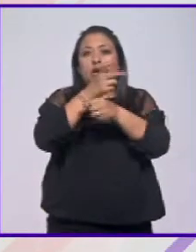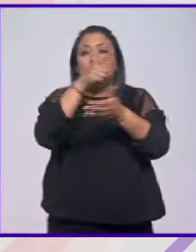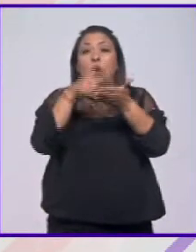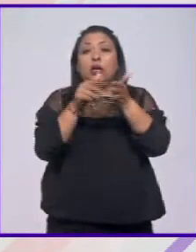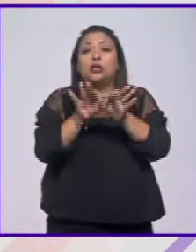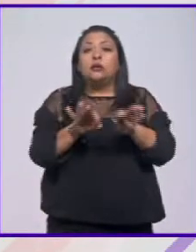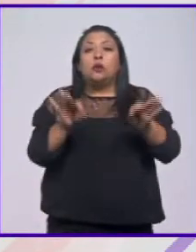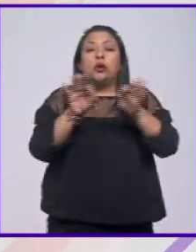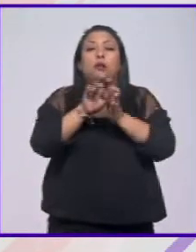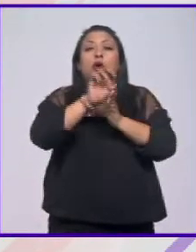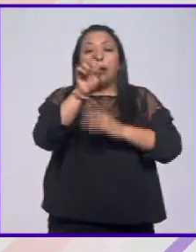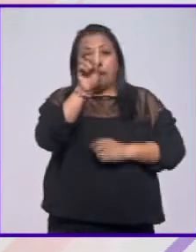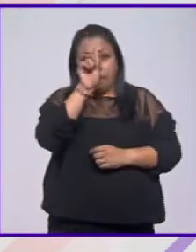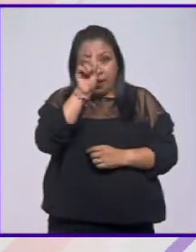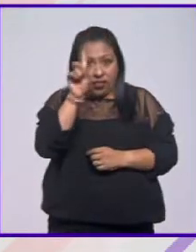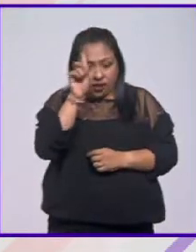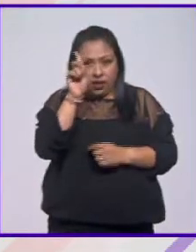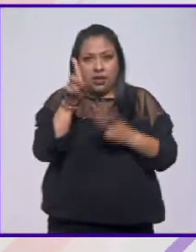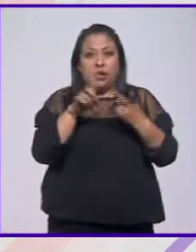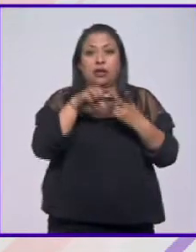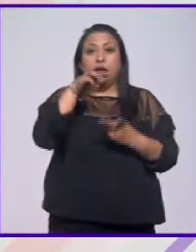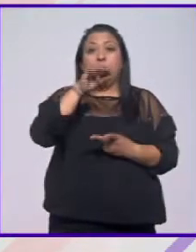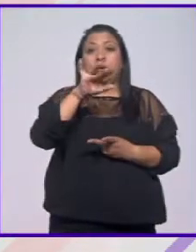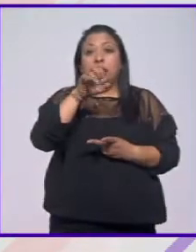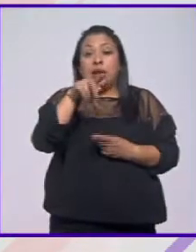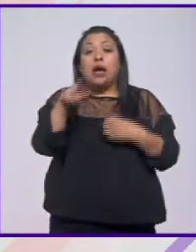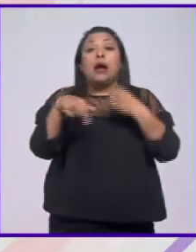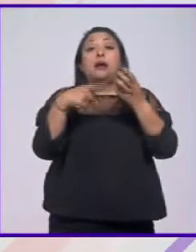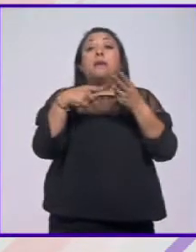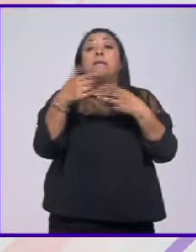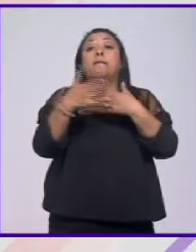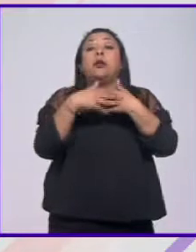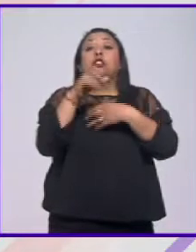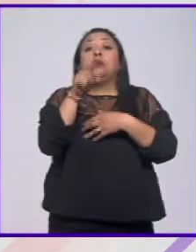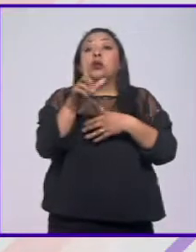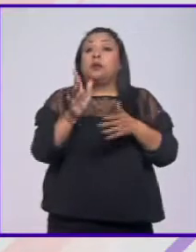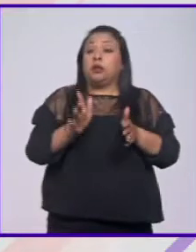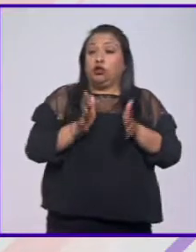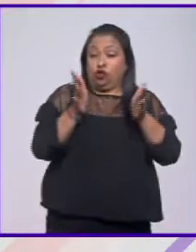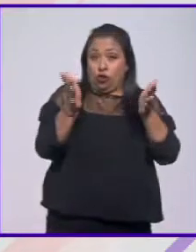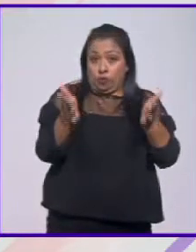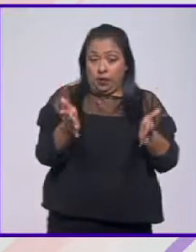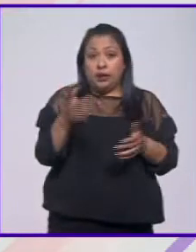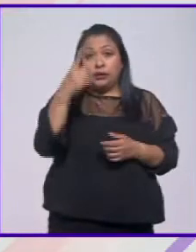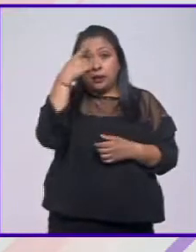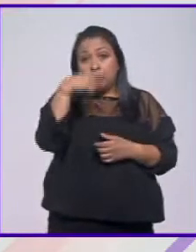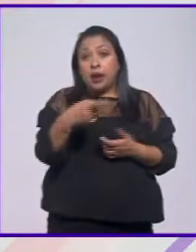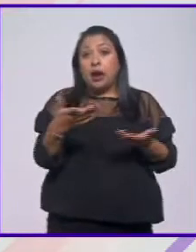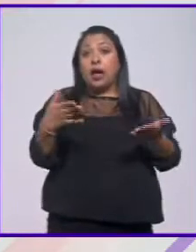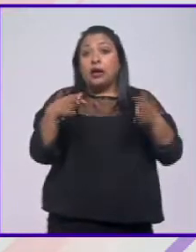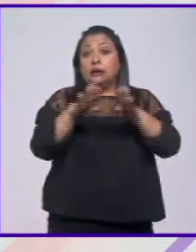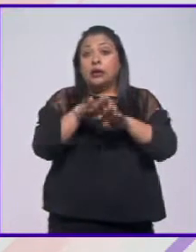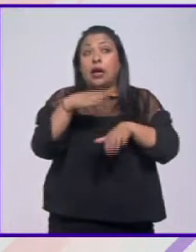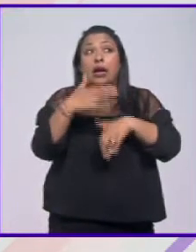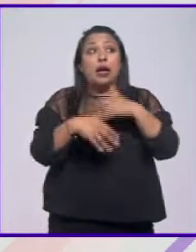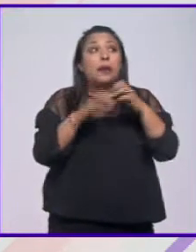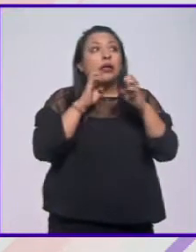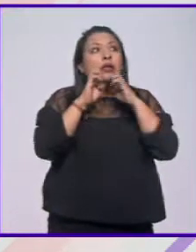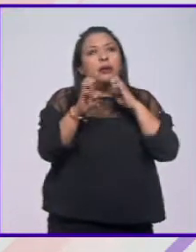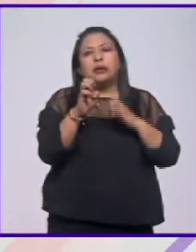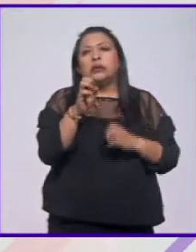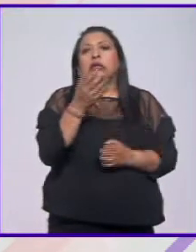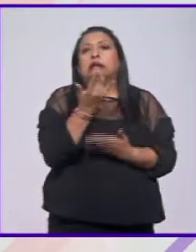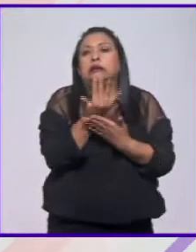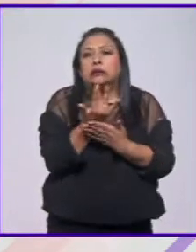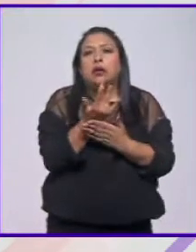importantes como es el caso de Madrid, el caso de Milán. Próximamente también hay una sorpresa muy importante. Sí. Para cerrar esta entrevista, no nos podemos